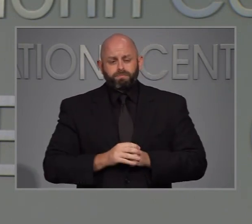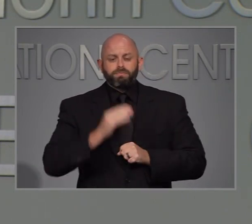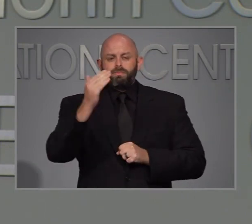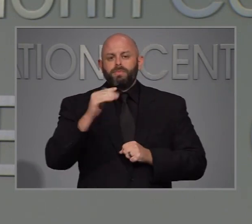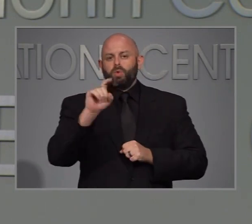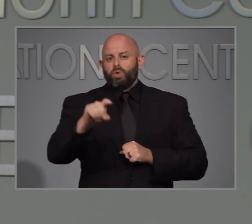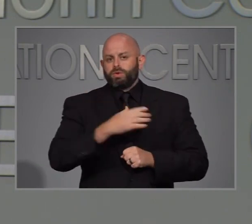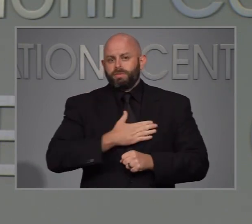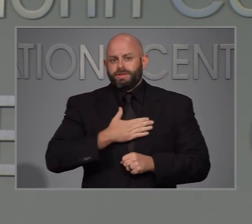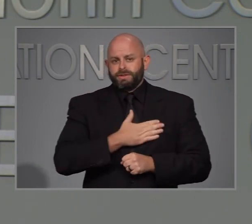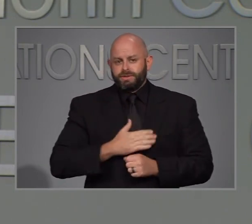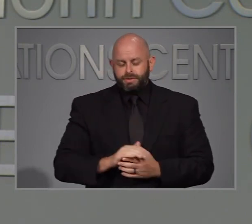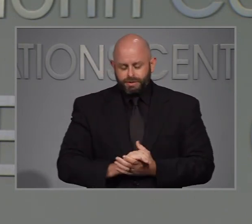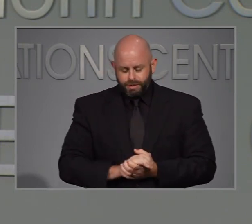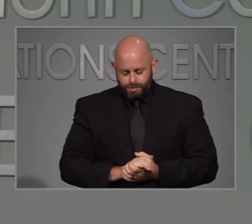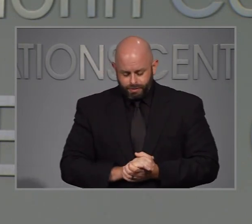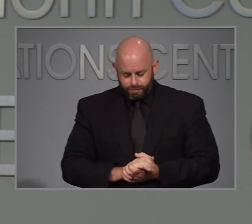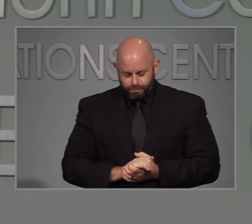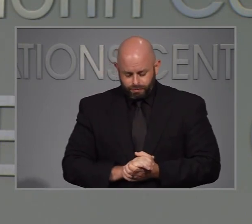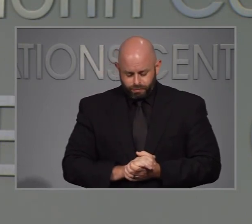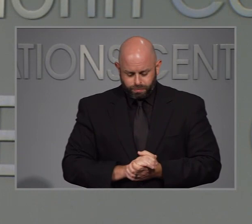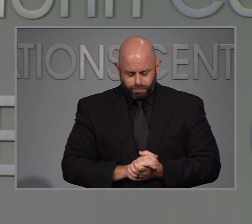La siguiente pregunta.